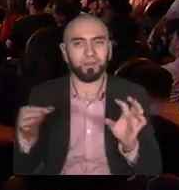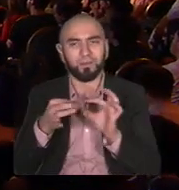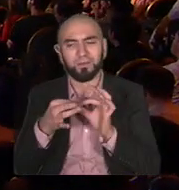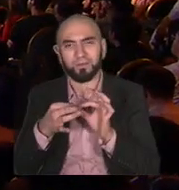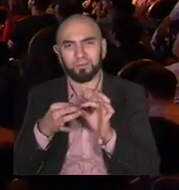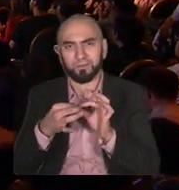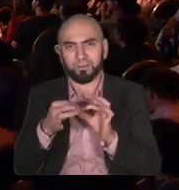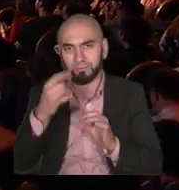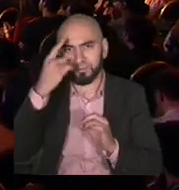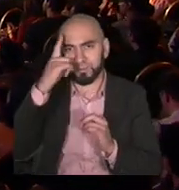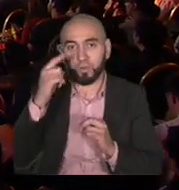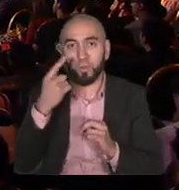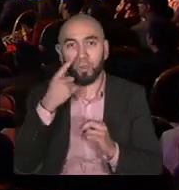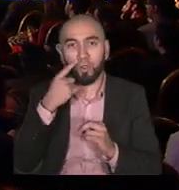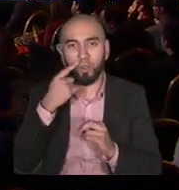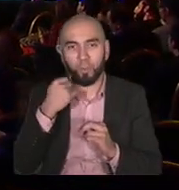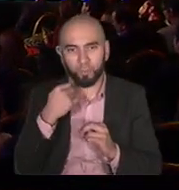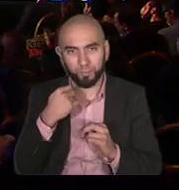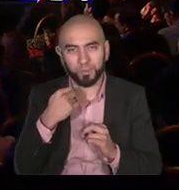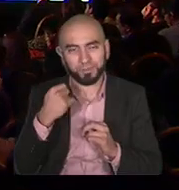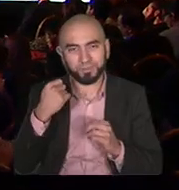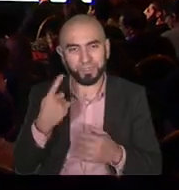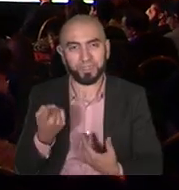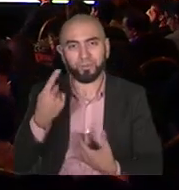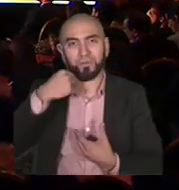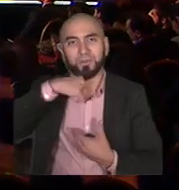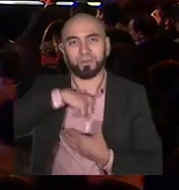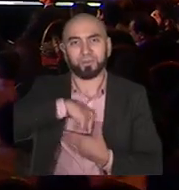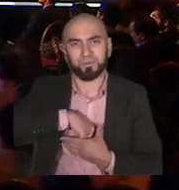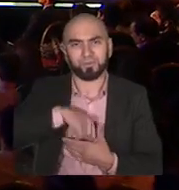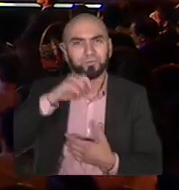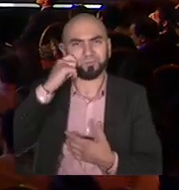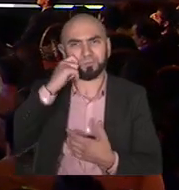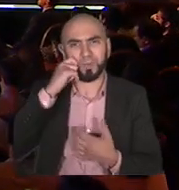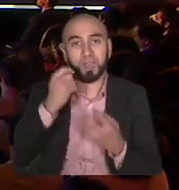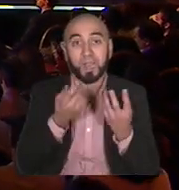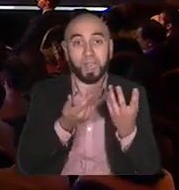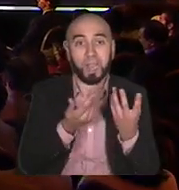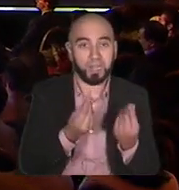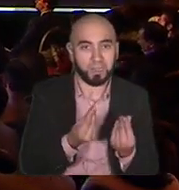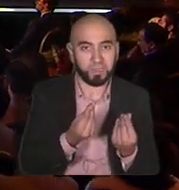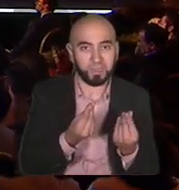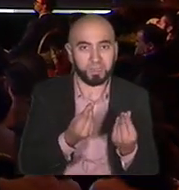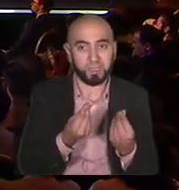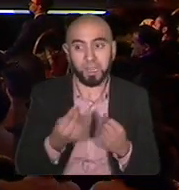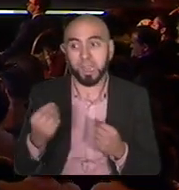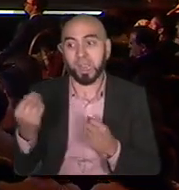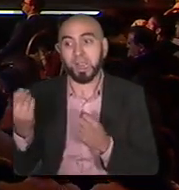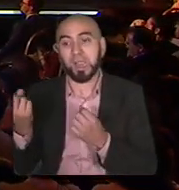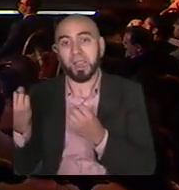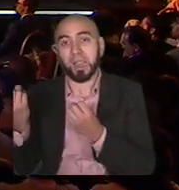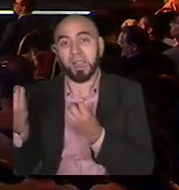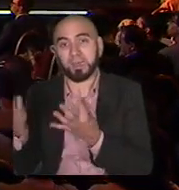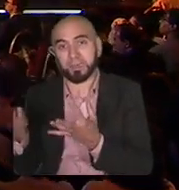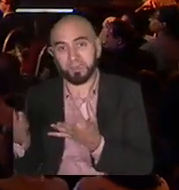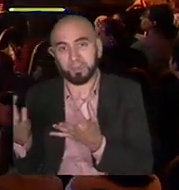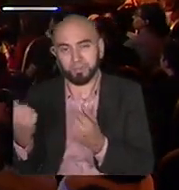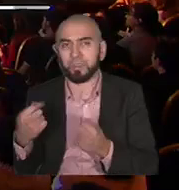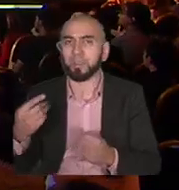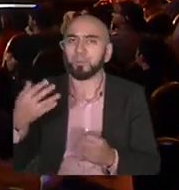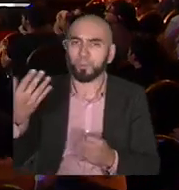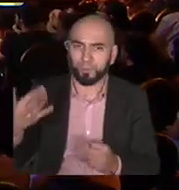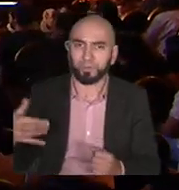que hay para los hombres introvertidos, quiero decir que calidad versus cantidad también vale.